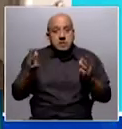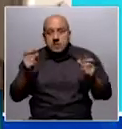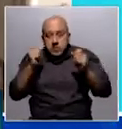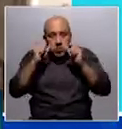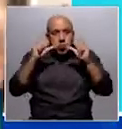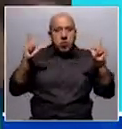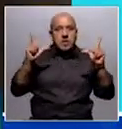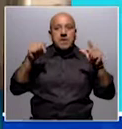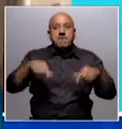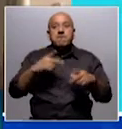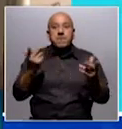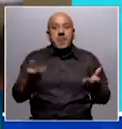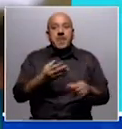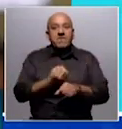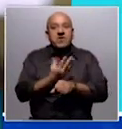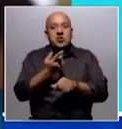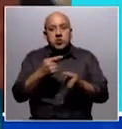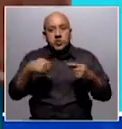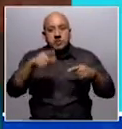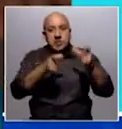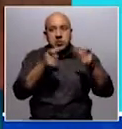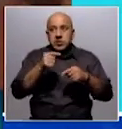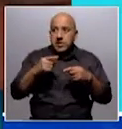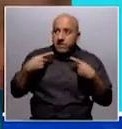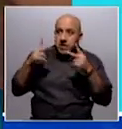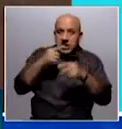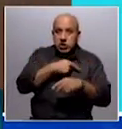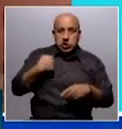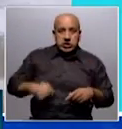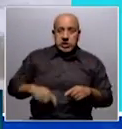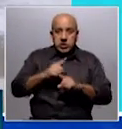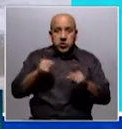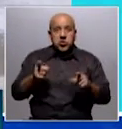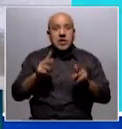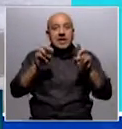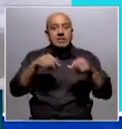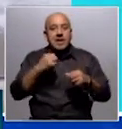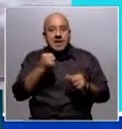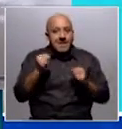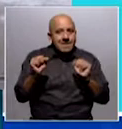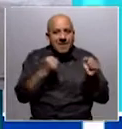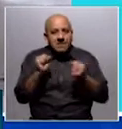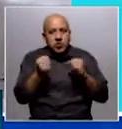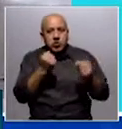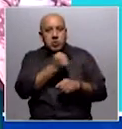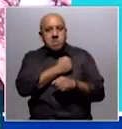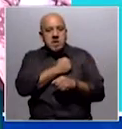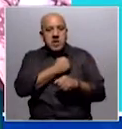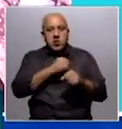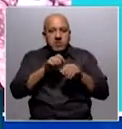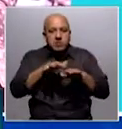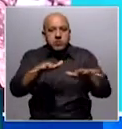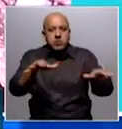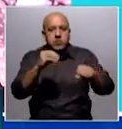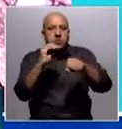medida que se han infectado personas que no han viajado a china en los últimos meses el miedo a la propagación del virus comienza a provocar pérdidas económicas a empresas